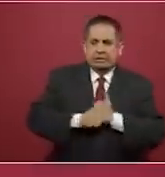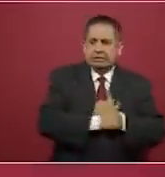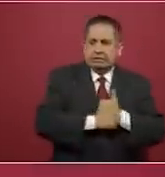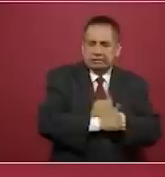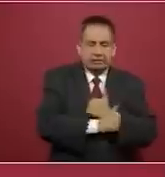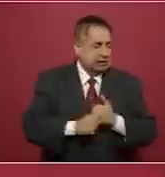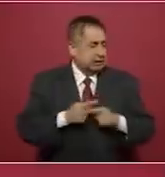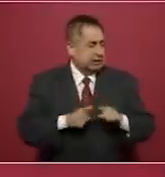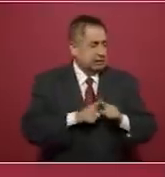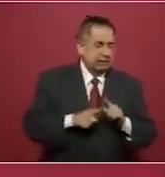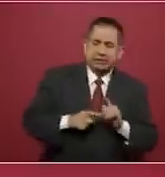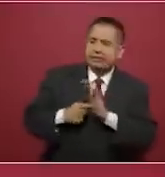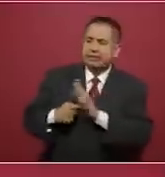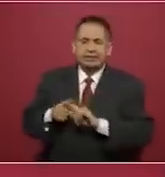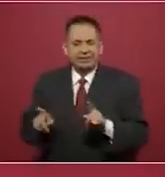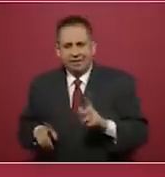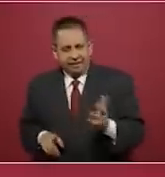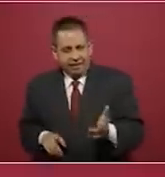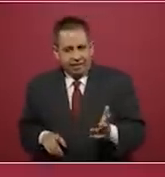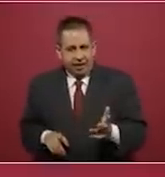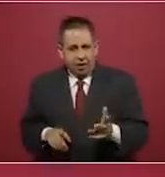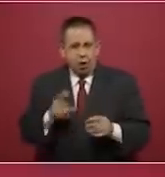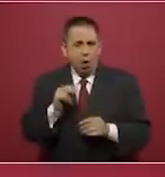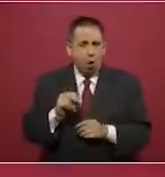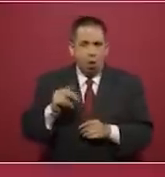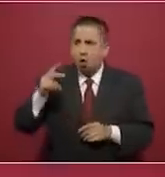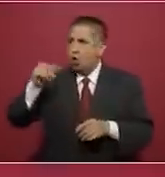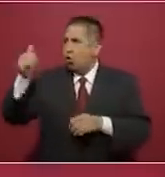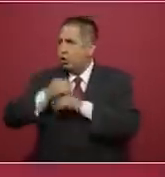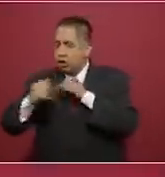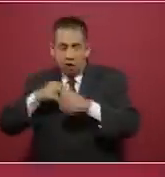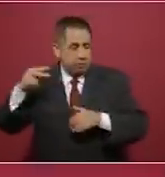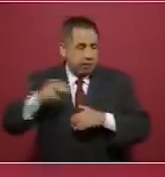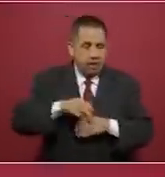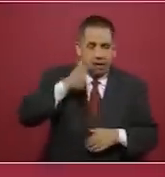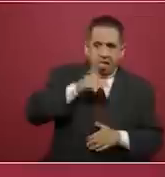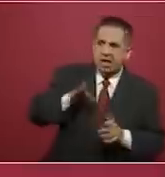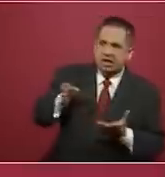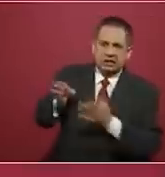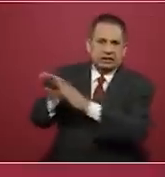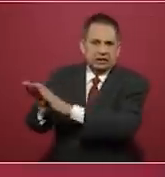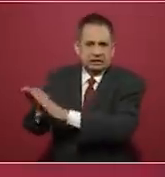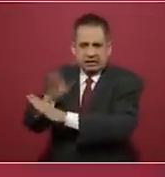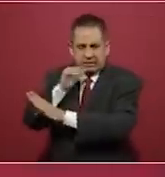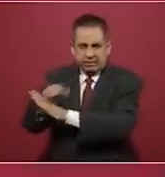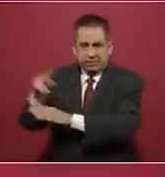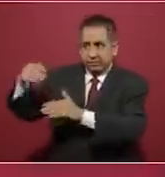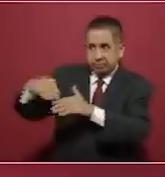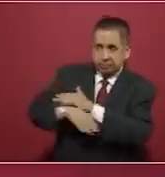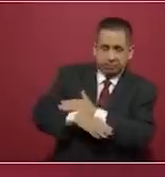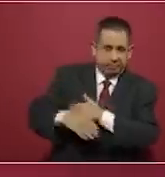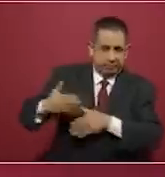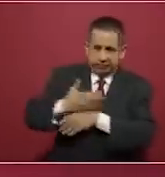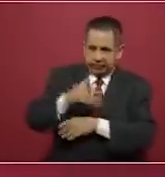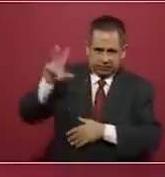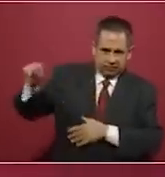discrepancias o no se daban facilidades a organismos internacionales para observar